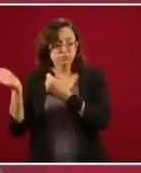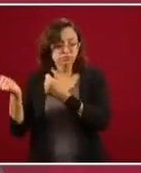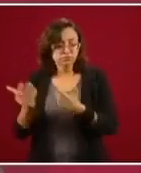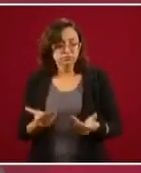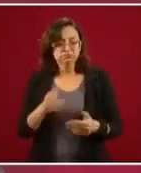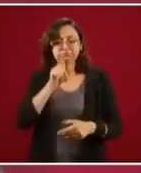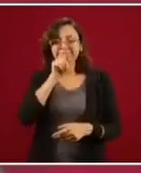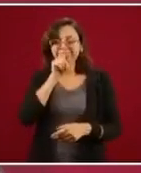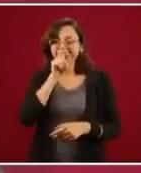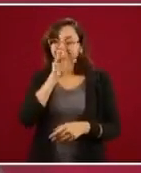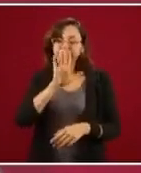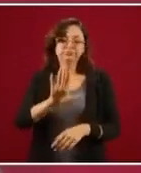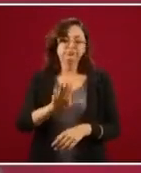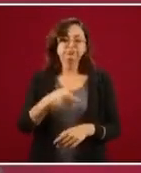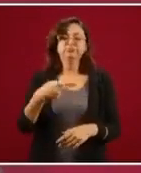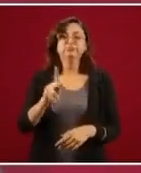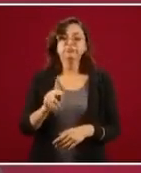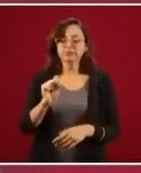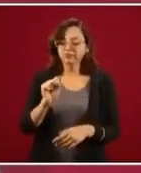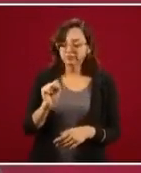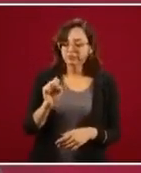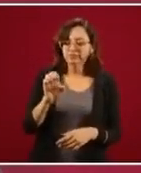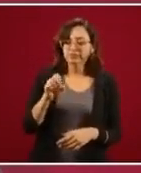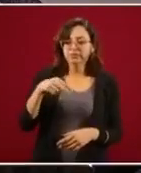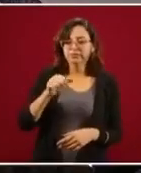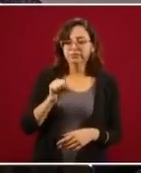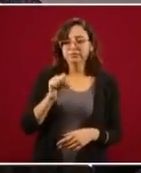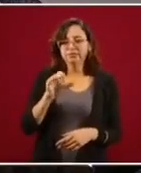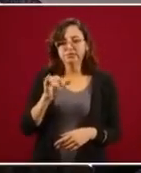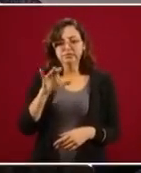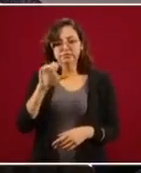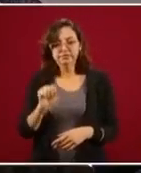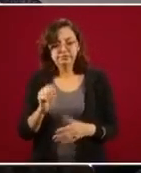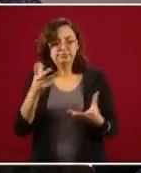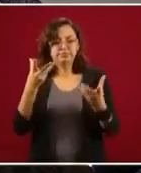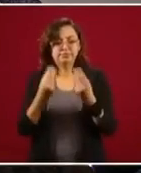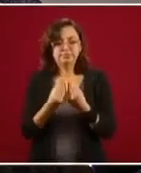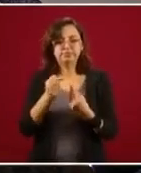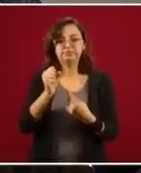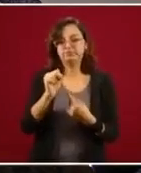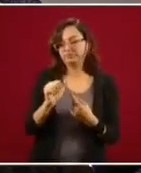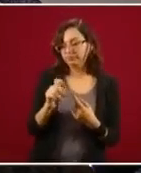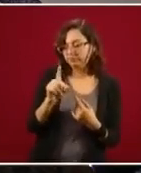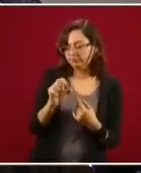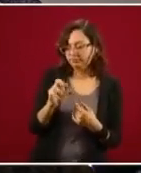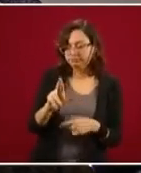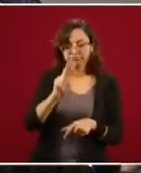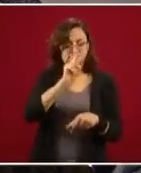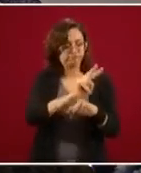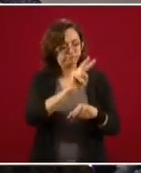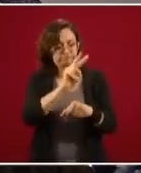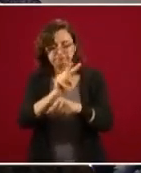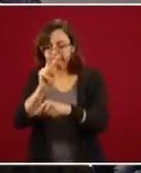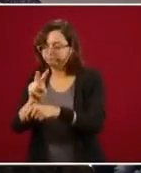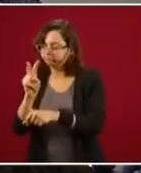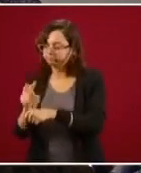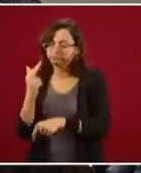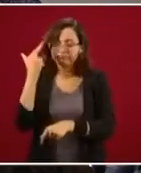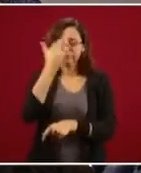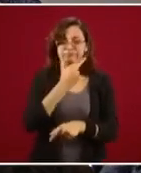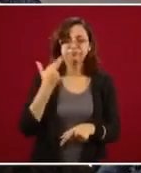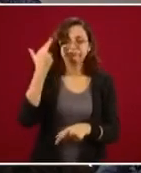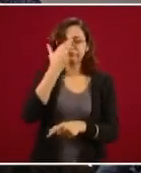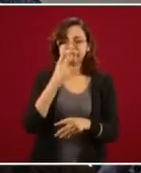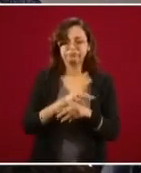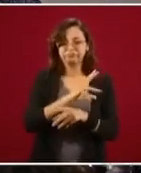que Senasica, a cargo de SADER, tiene un estricto control sobre las cuestiones zoosanitarias